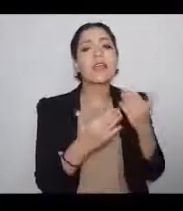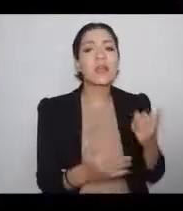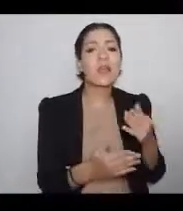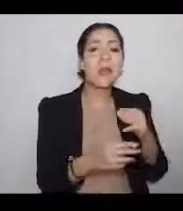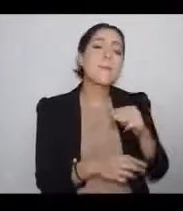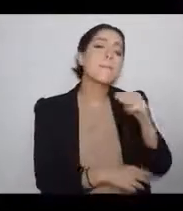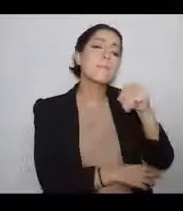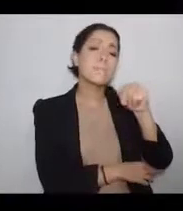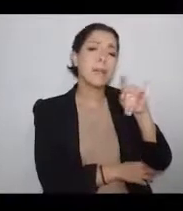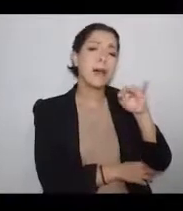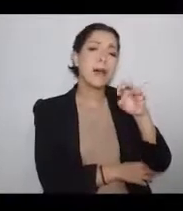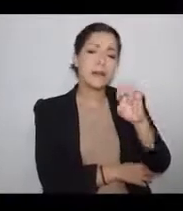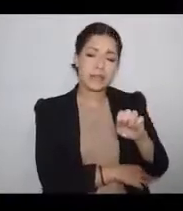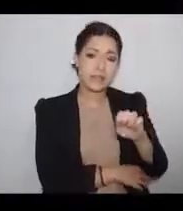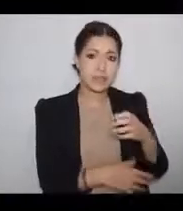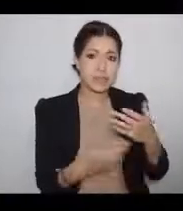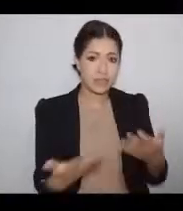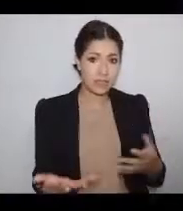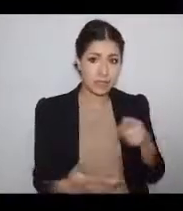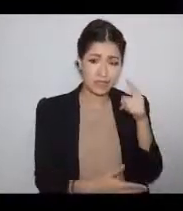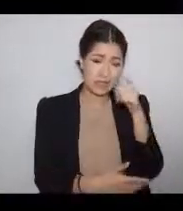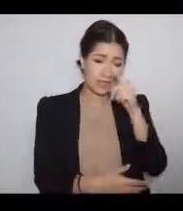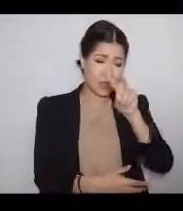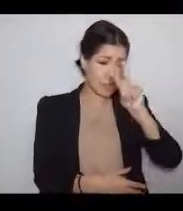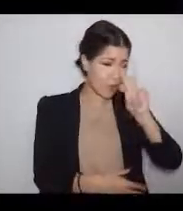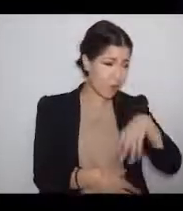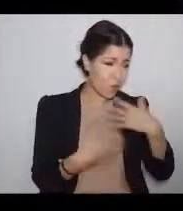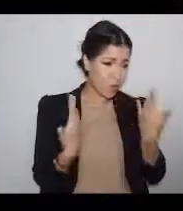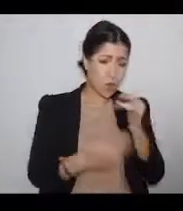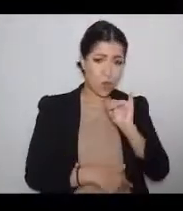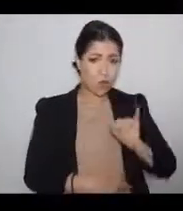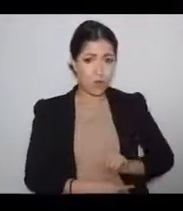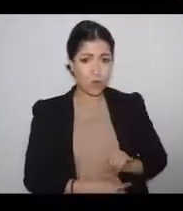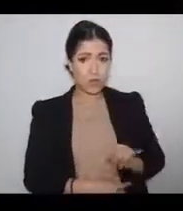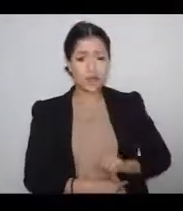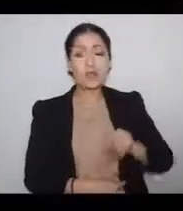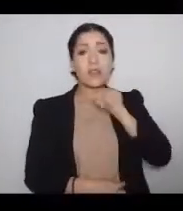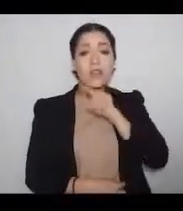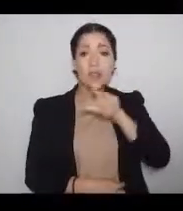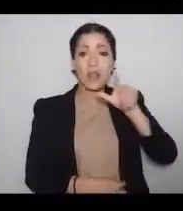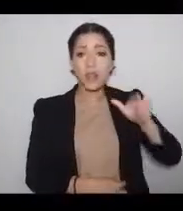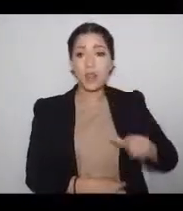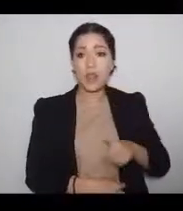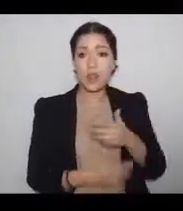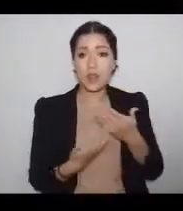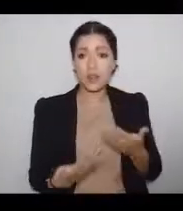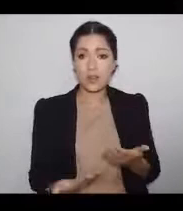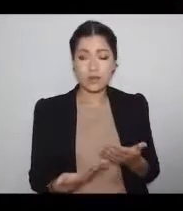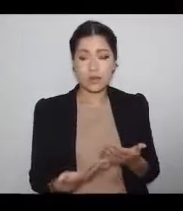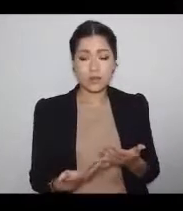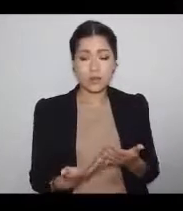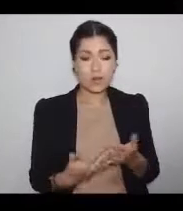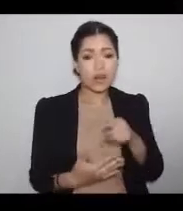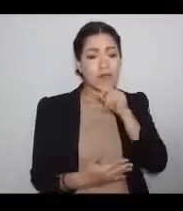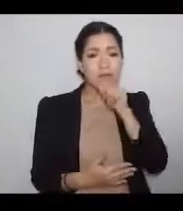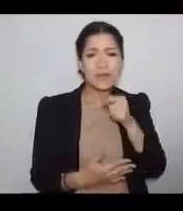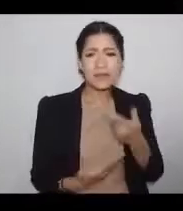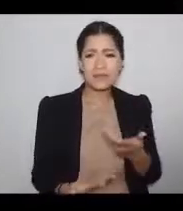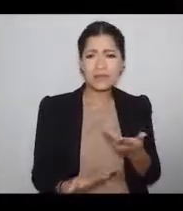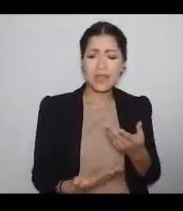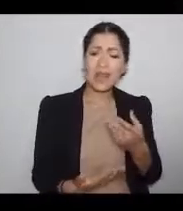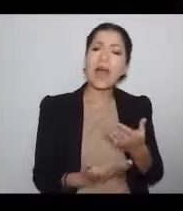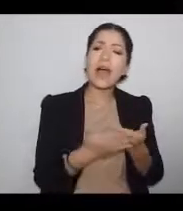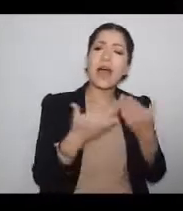recalcitrante Marte. ¡Estamos en guerra! Primero hay que vencer un oso, después a Marte. ¡Monstruoso de